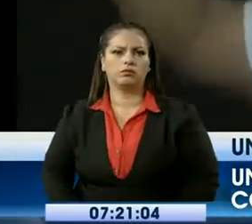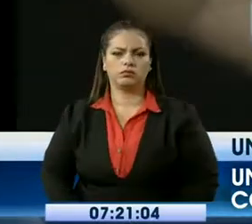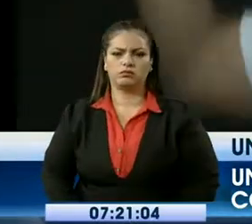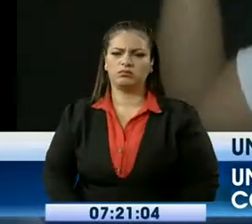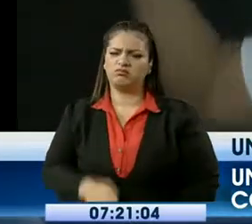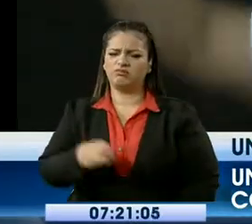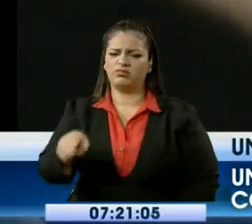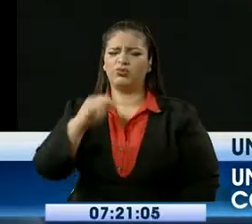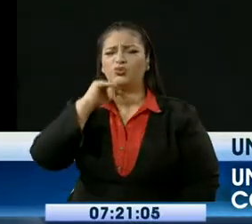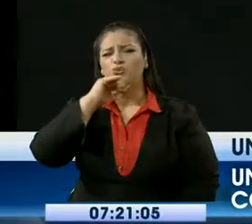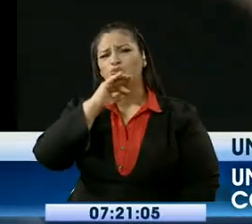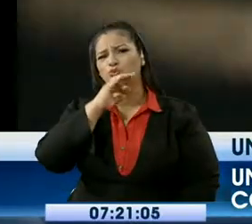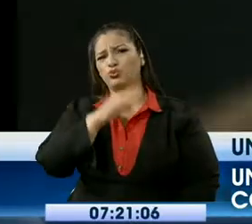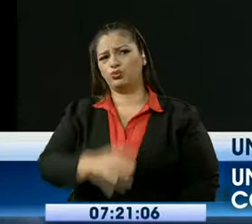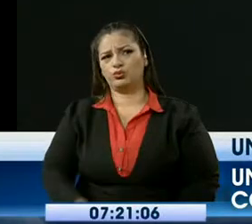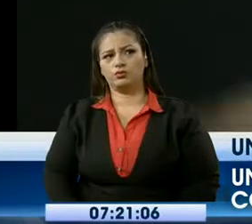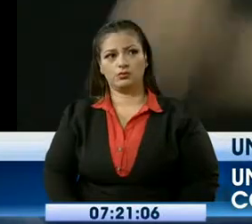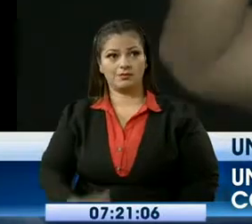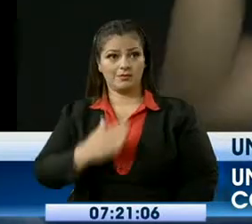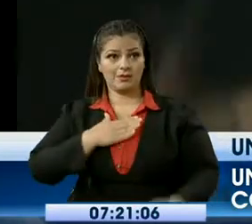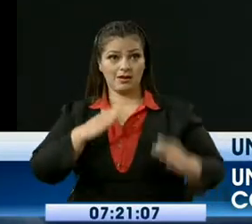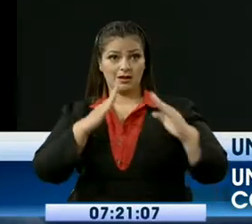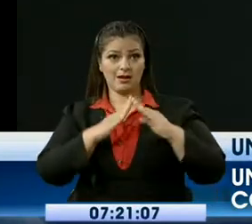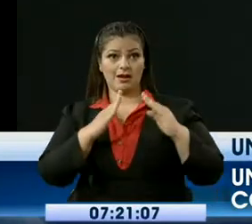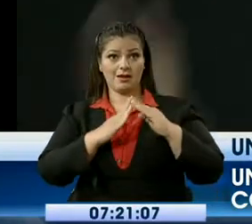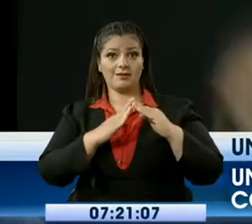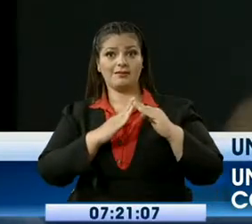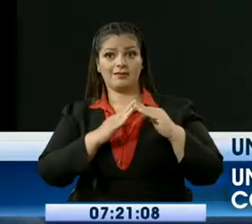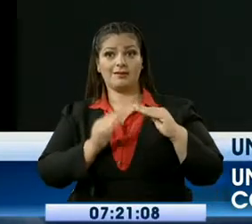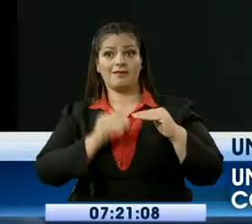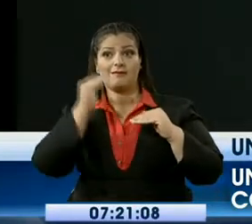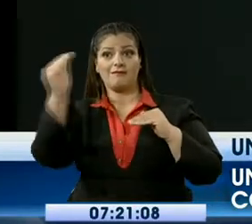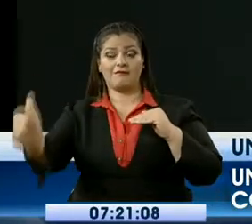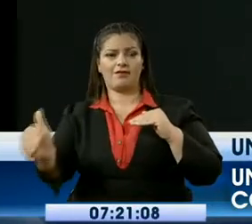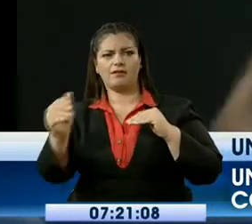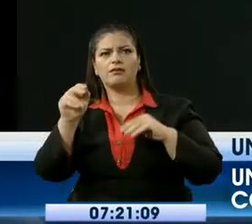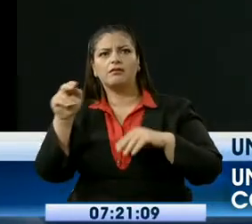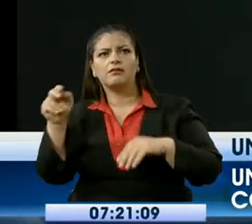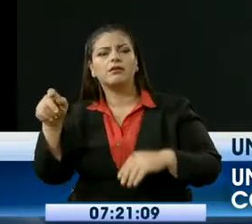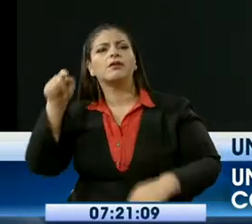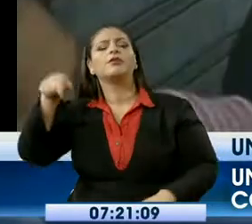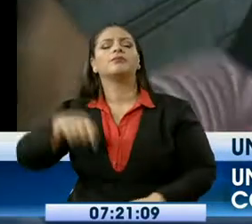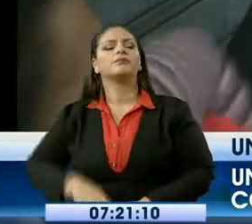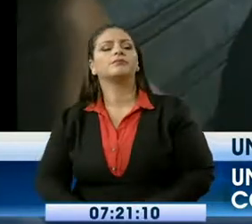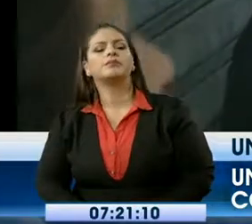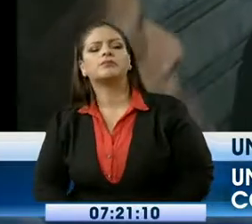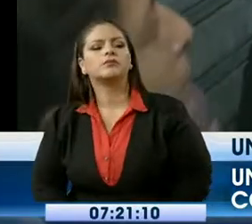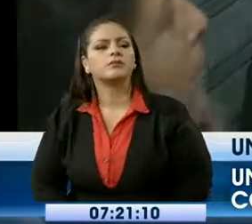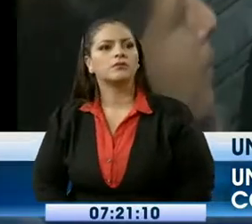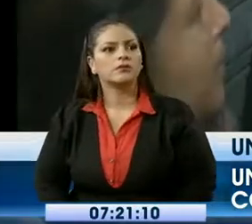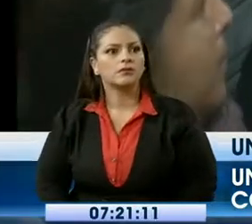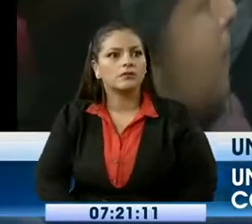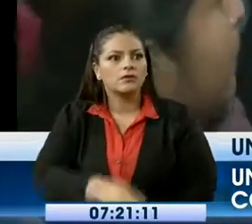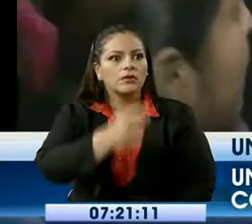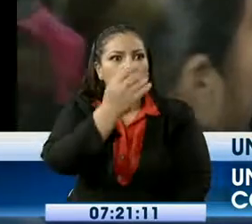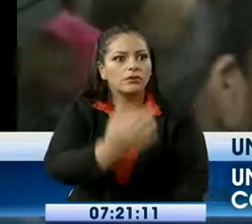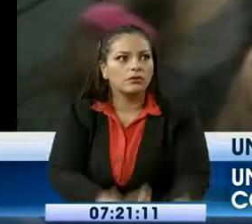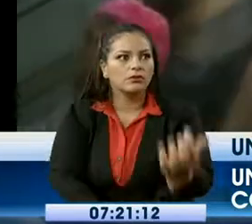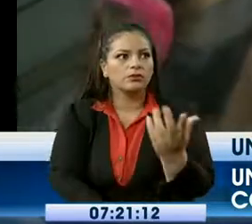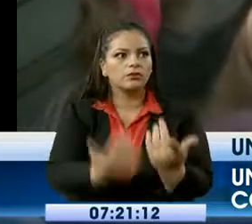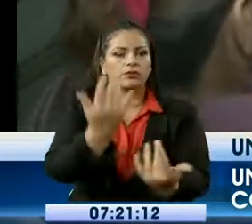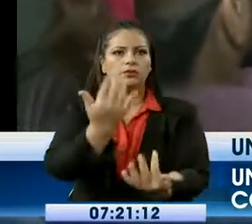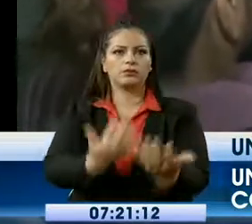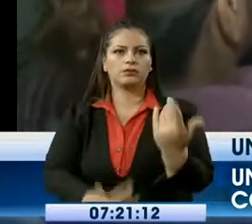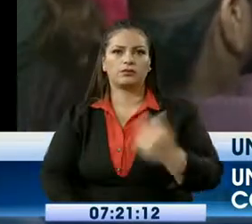justamente a mi casa yo iba al frente y comenzaba el humo y me metí en la dueña del negocio flagelado no